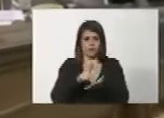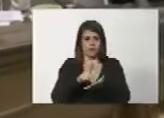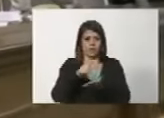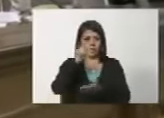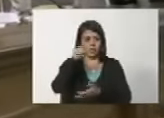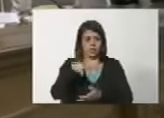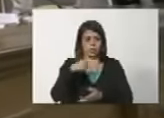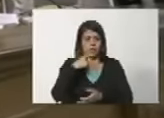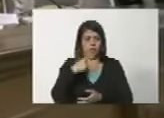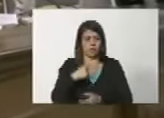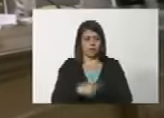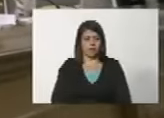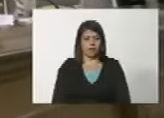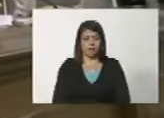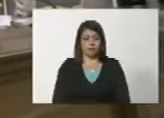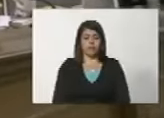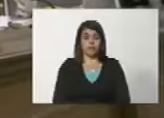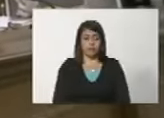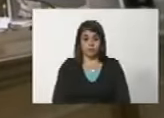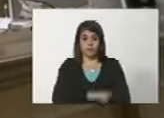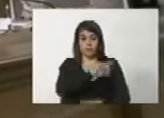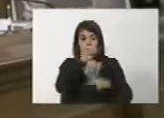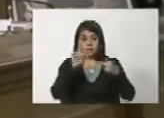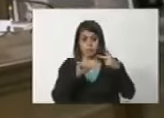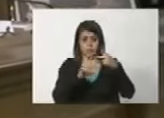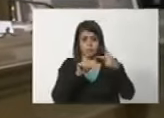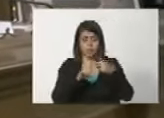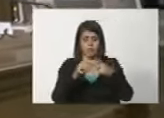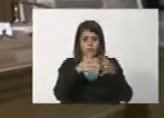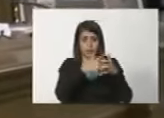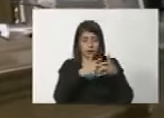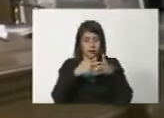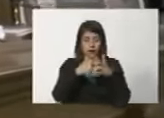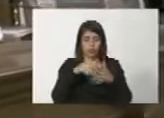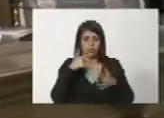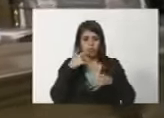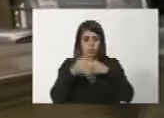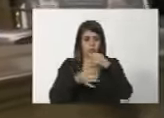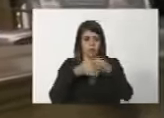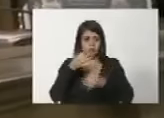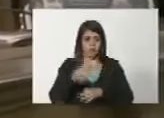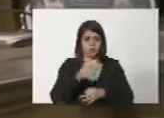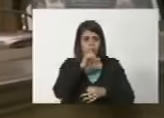Jaidis también fue cónsul de segunda en Houston, Texas,